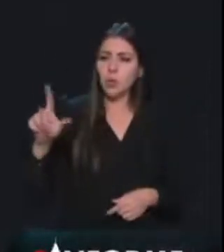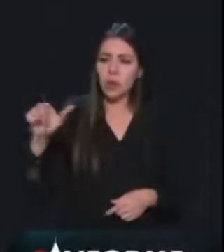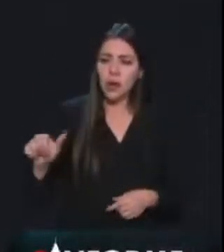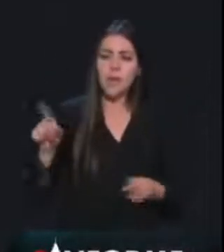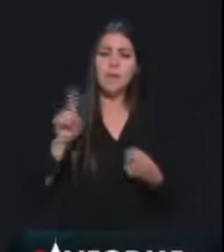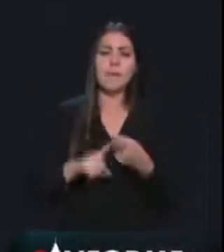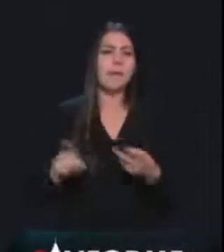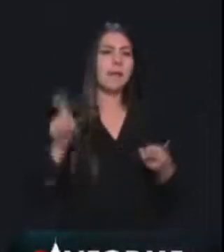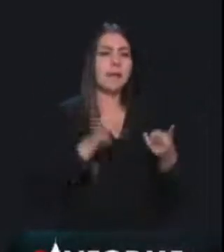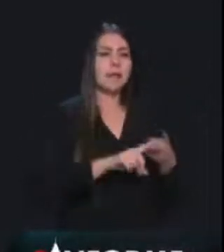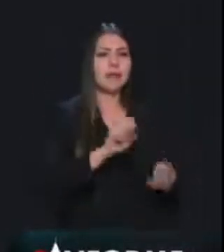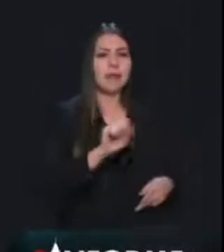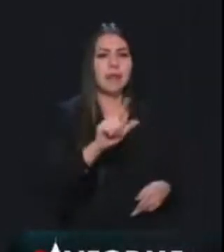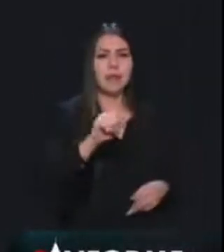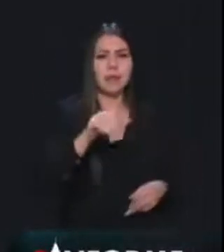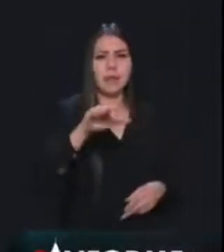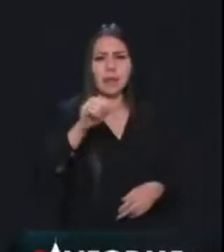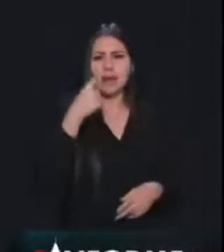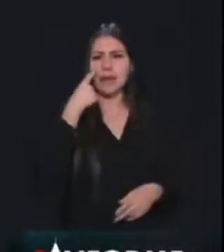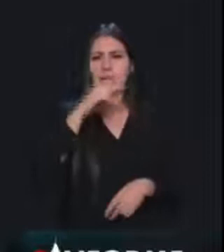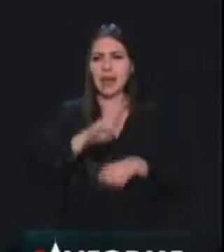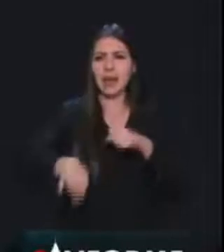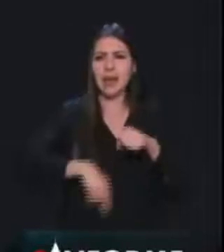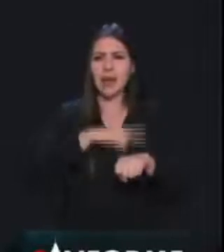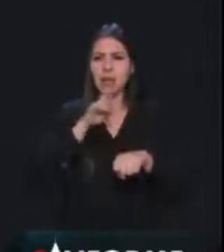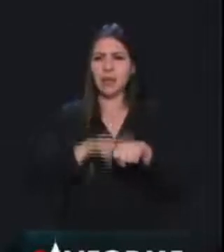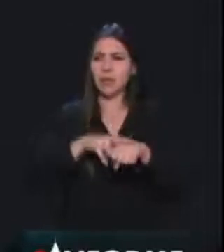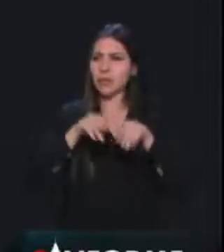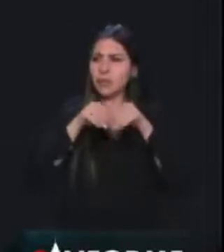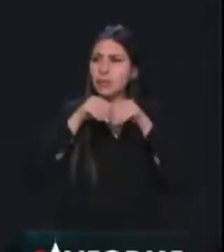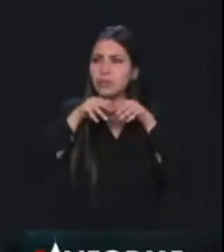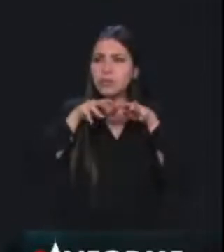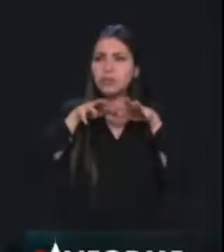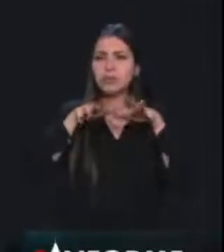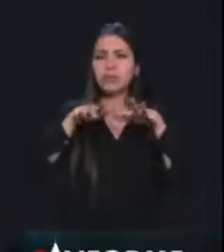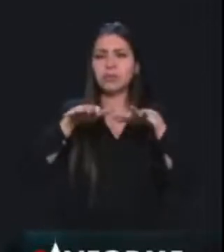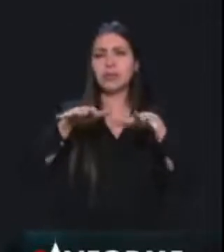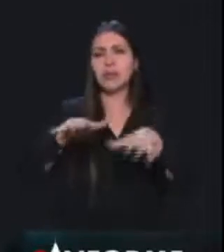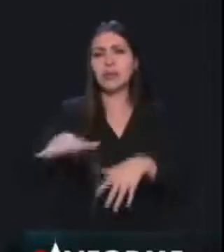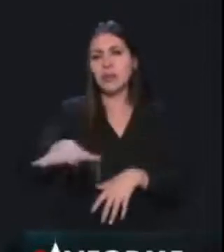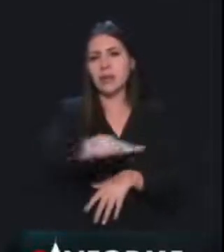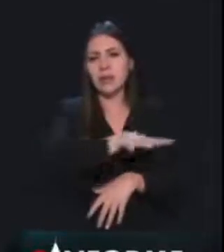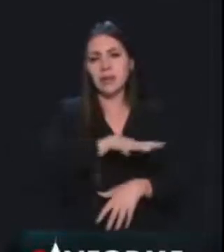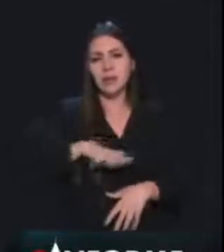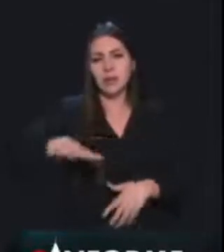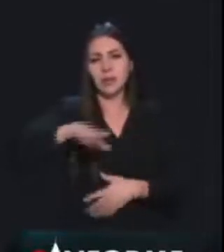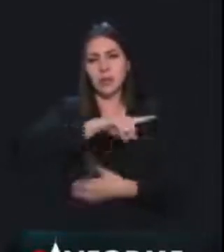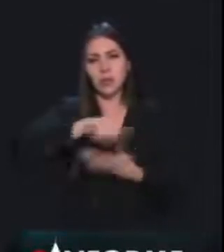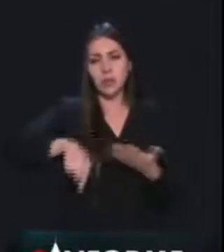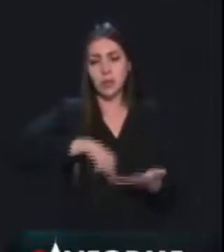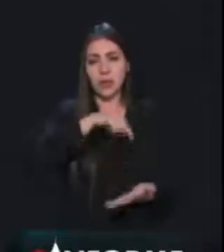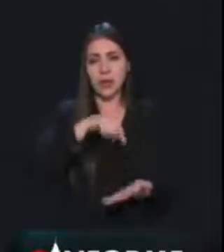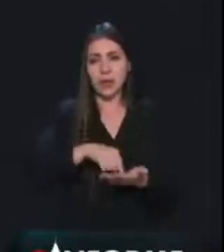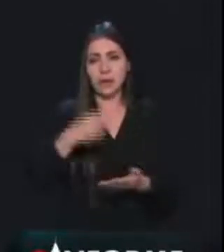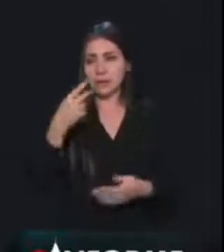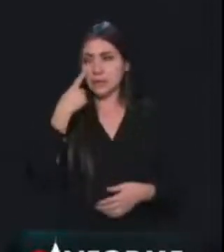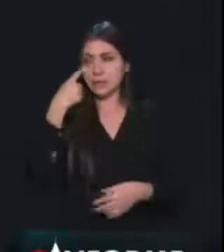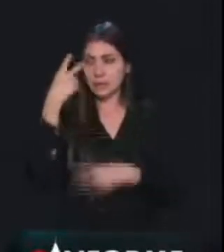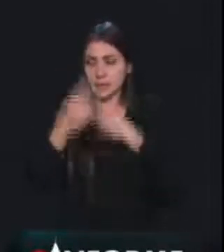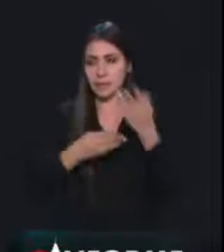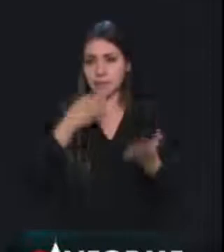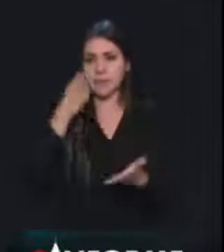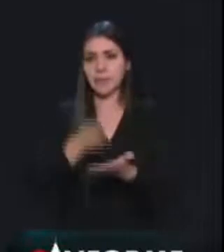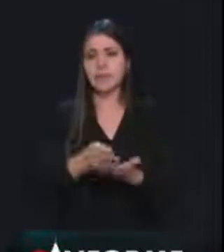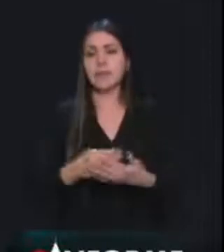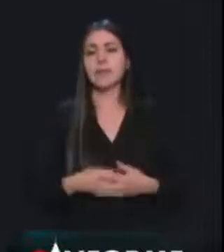qué espantoso ecosistema se ha generado de la huella de refinería en estos lugares y